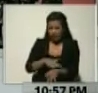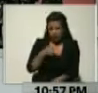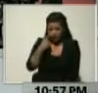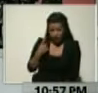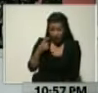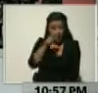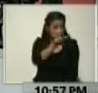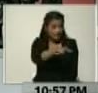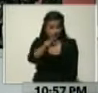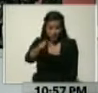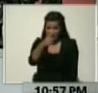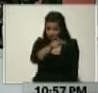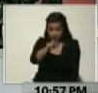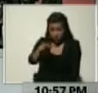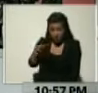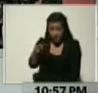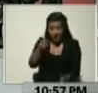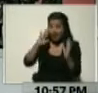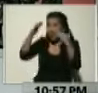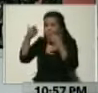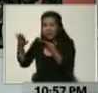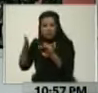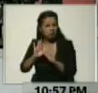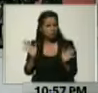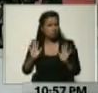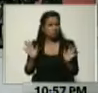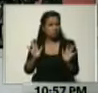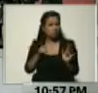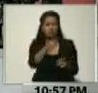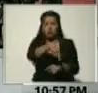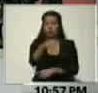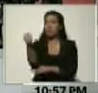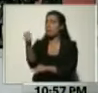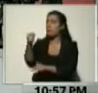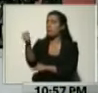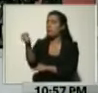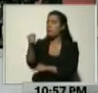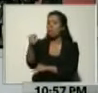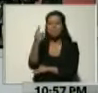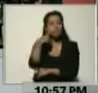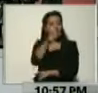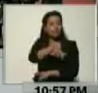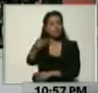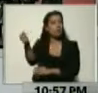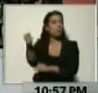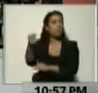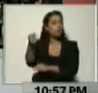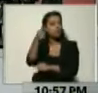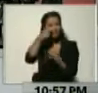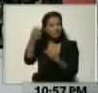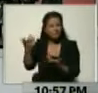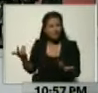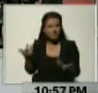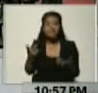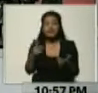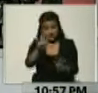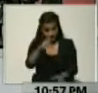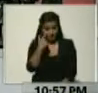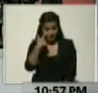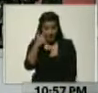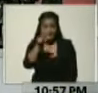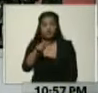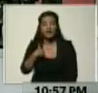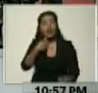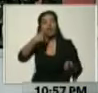Nadie. Se le importó. Pero fíjense lo que, como son las cosas, ¿no? La lengua es castigo del cuerpo. ¿Qué dicen? Marzo